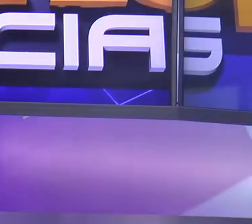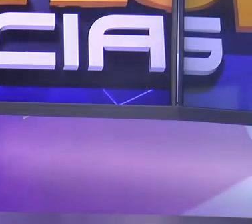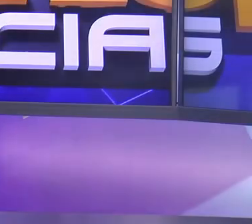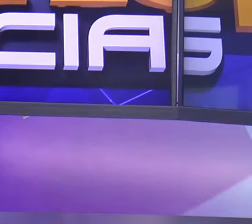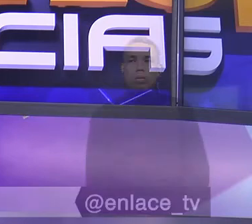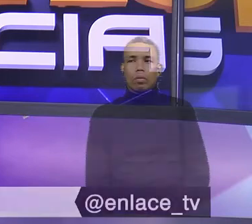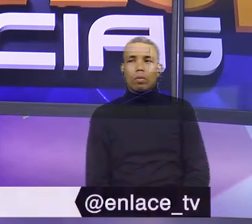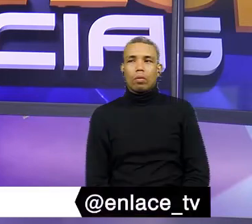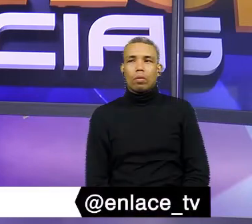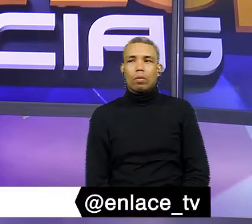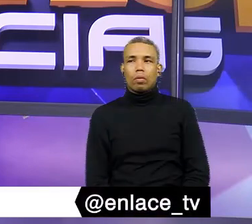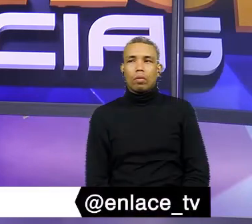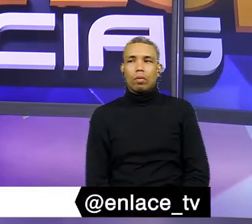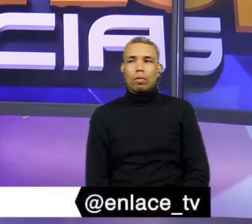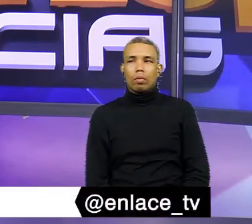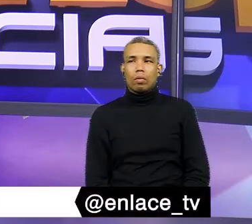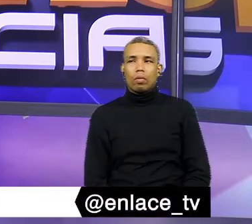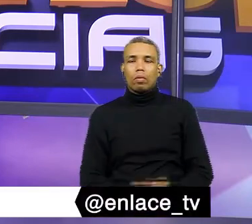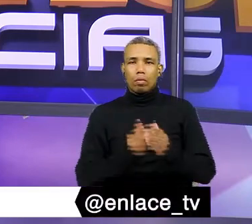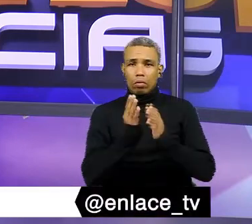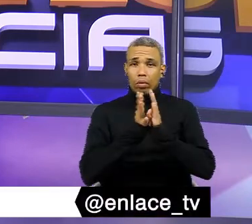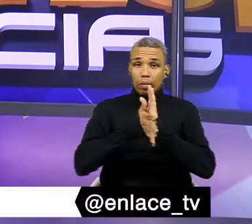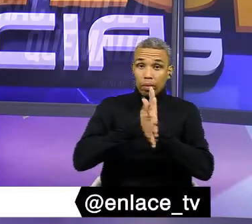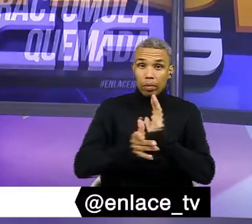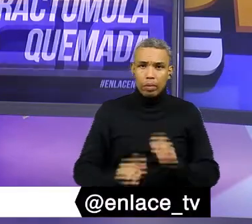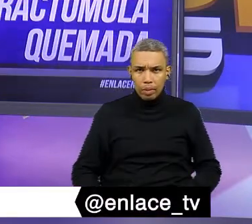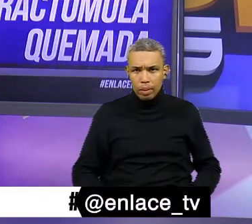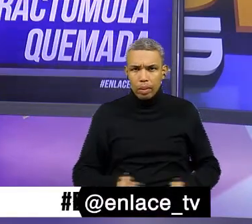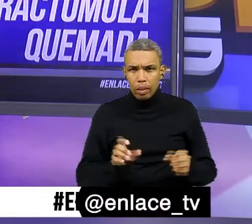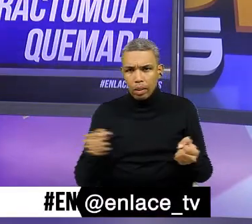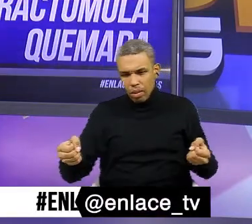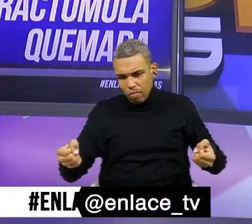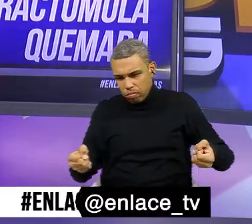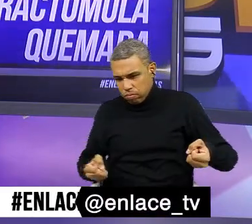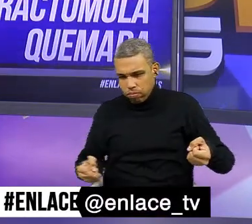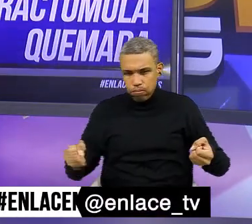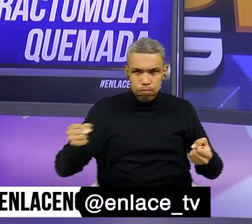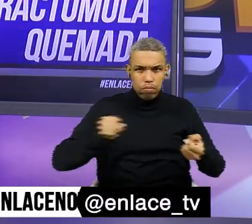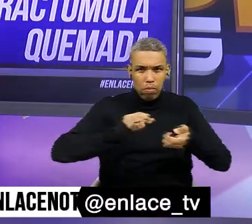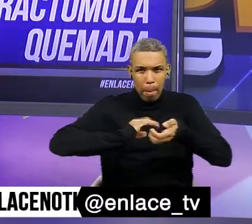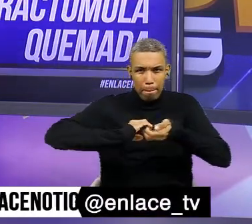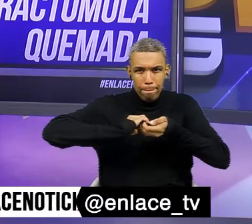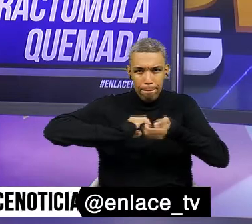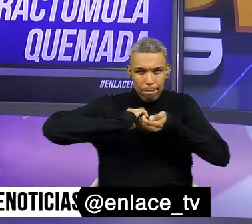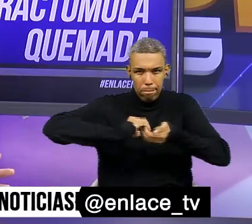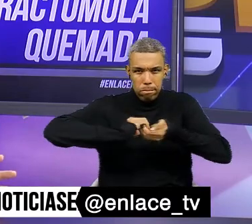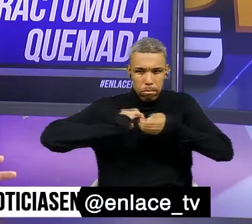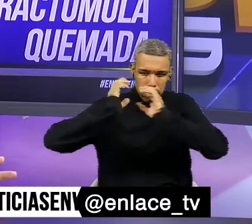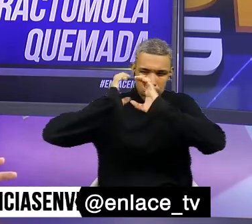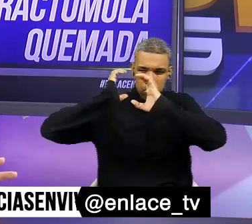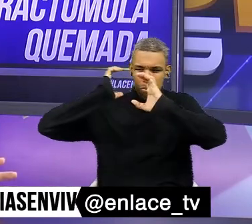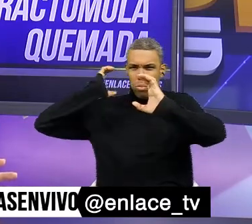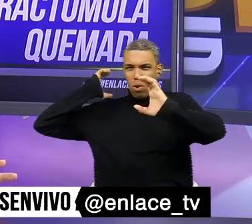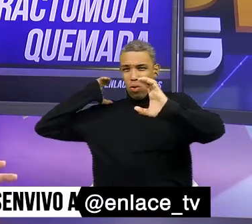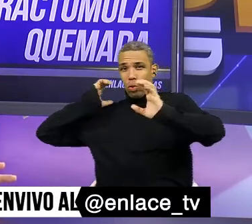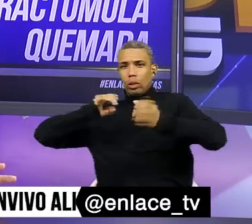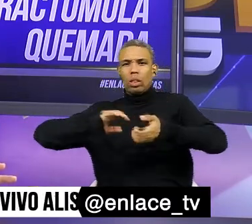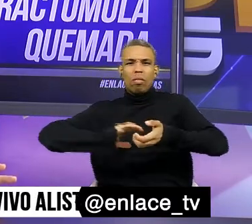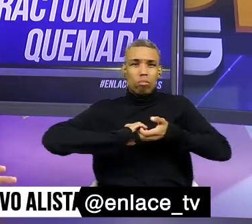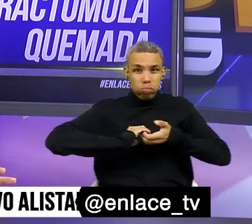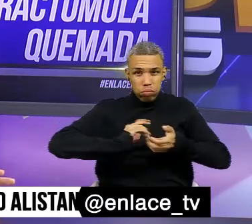Iniciamos con el desarrollo de nuestra información. Tractomula fue incinerada en horas de la madrugada en el sector de La Cascajera, en plena carretera